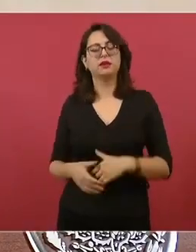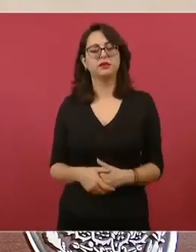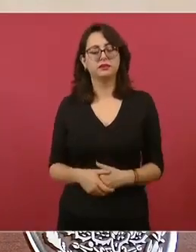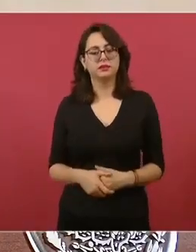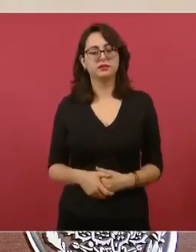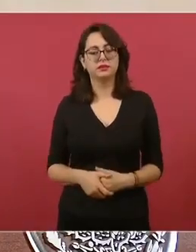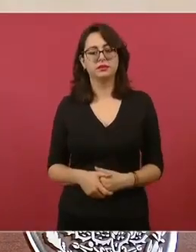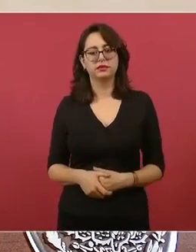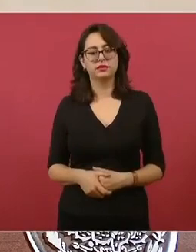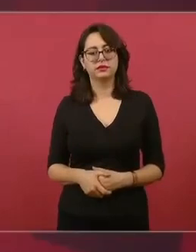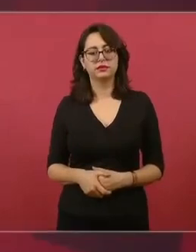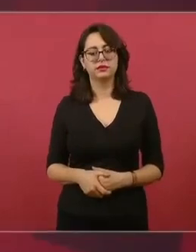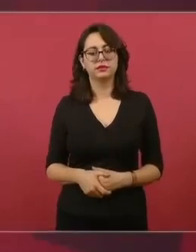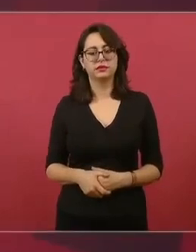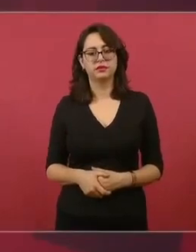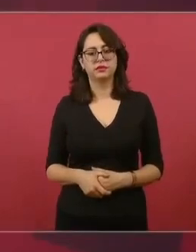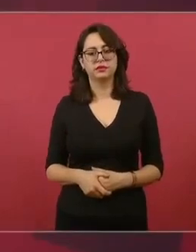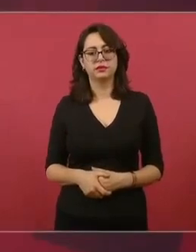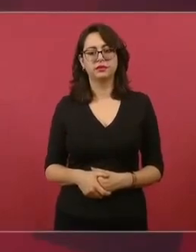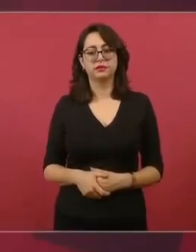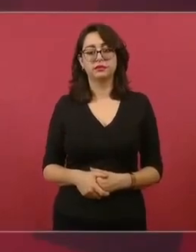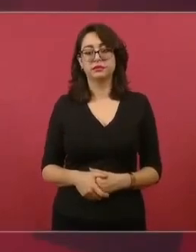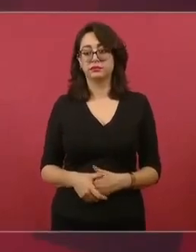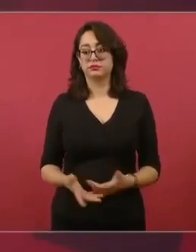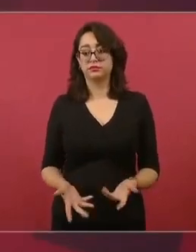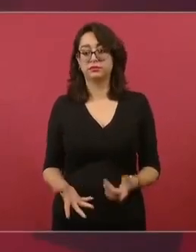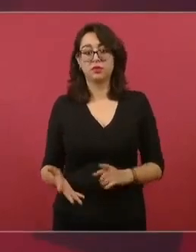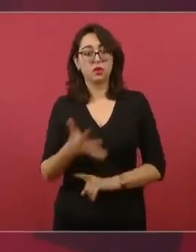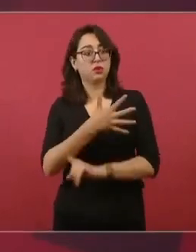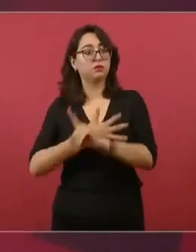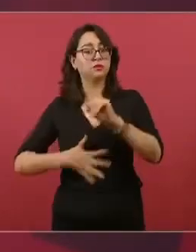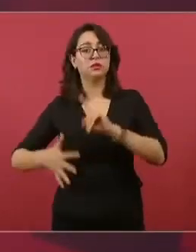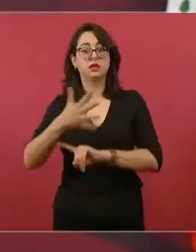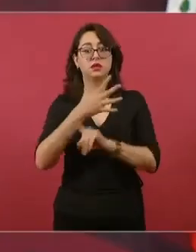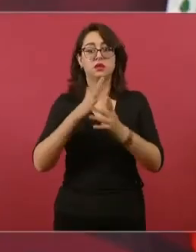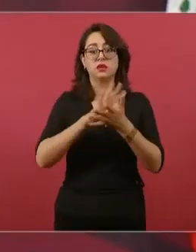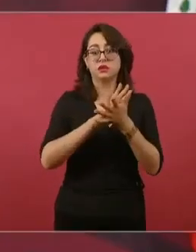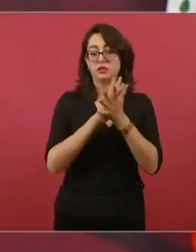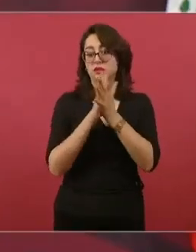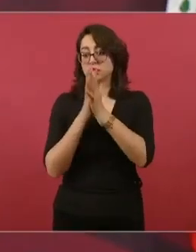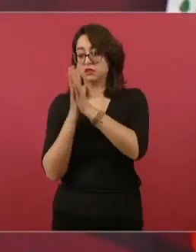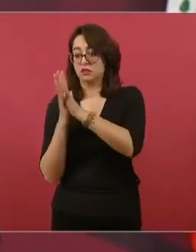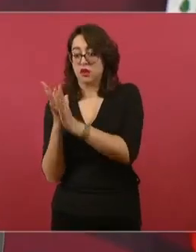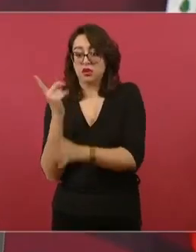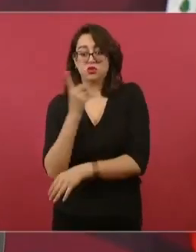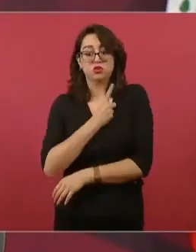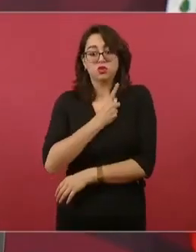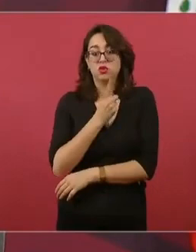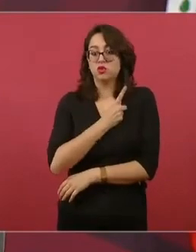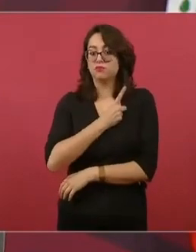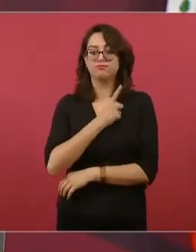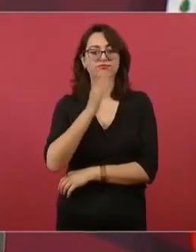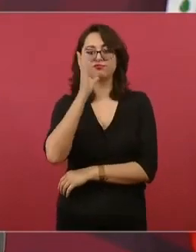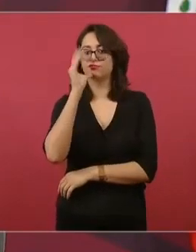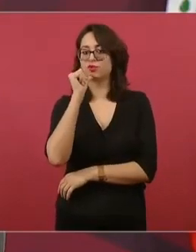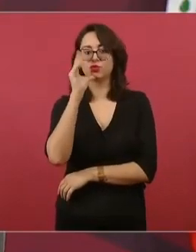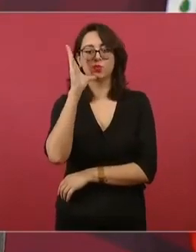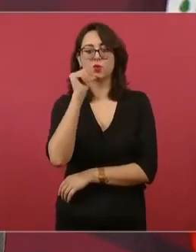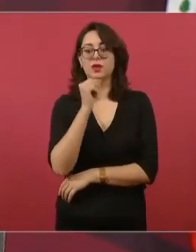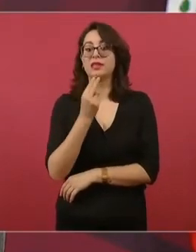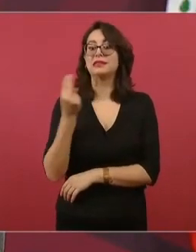para transformar se necesita del respaldo del pueblo.